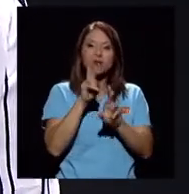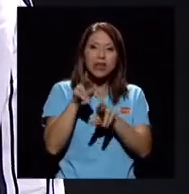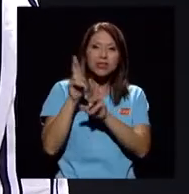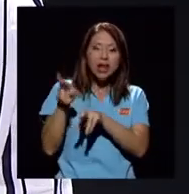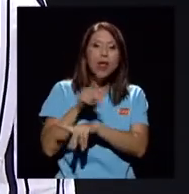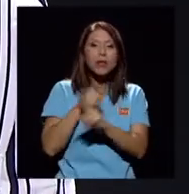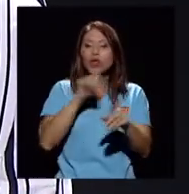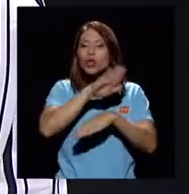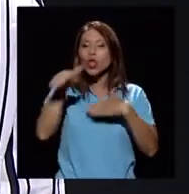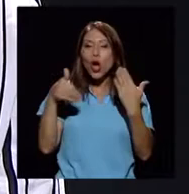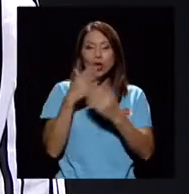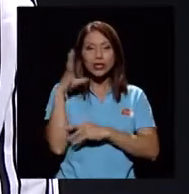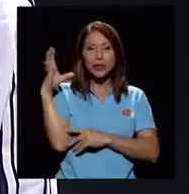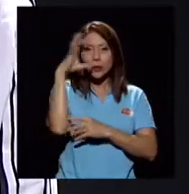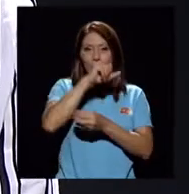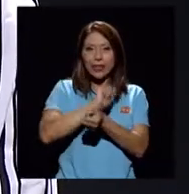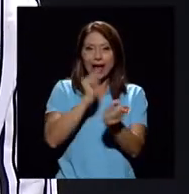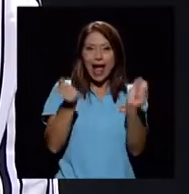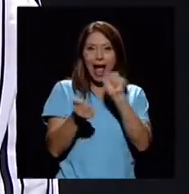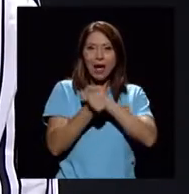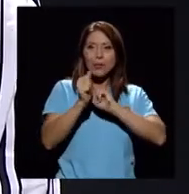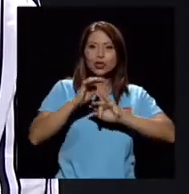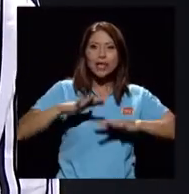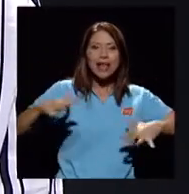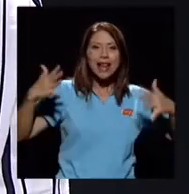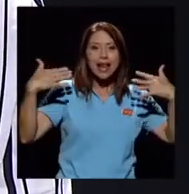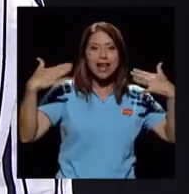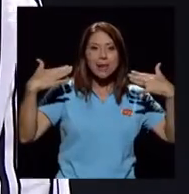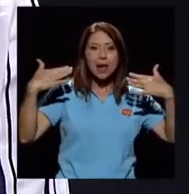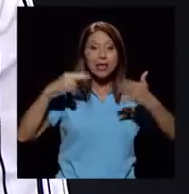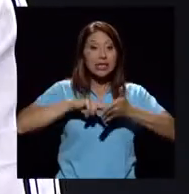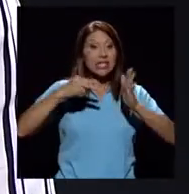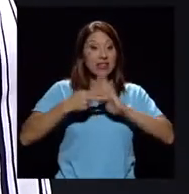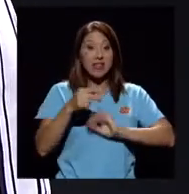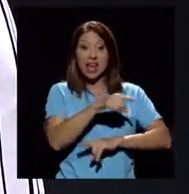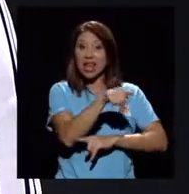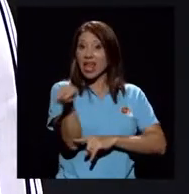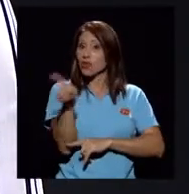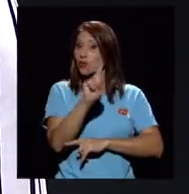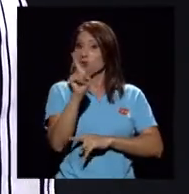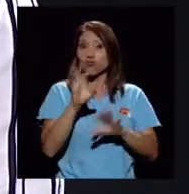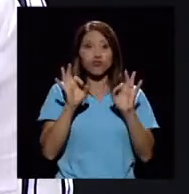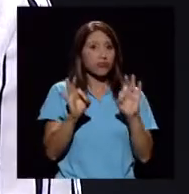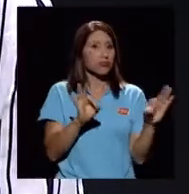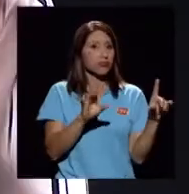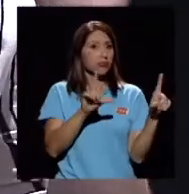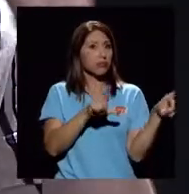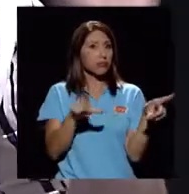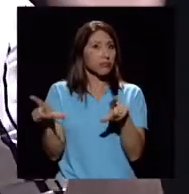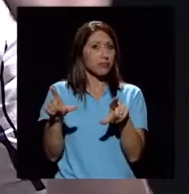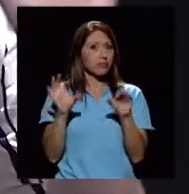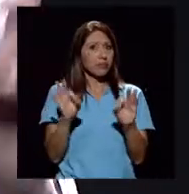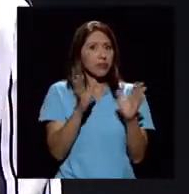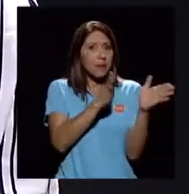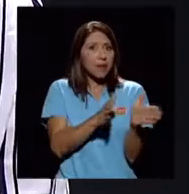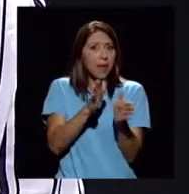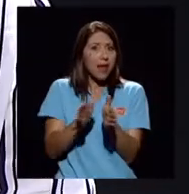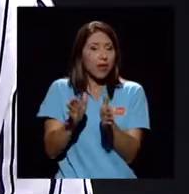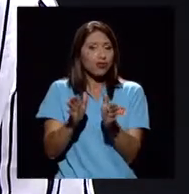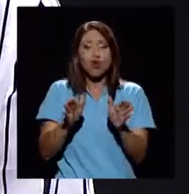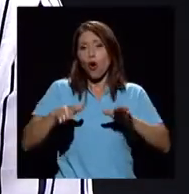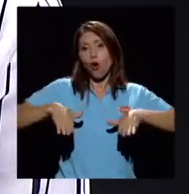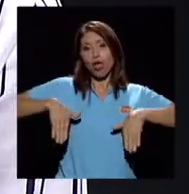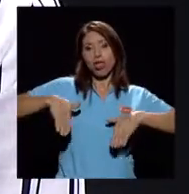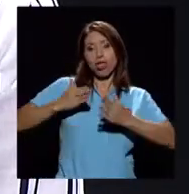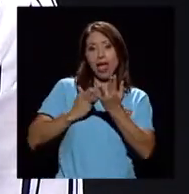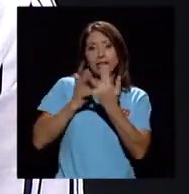en el clima. Y esto quiere decir que no necesariamente están bien preparados o tienen acceso a la información, lo que ya, digamos, que lanza